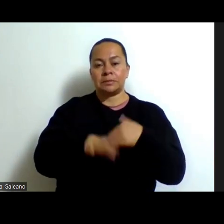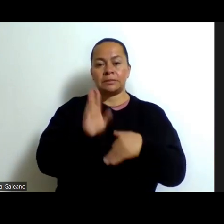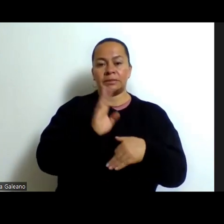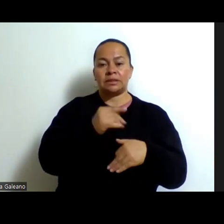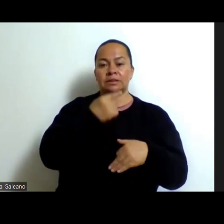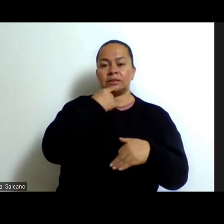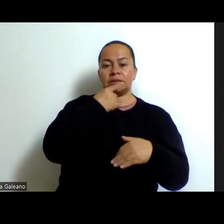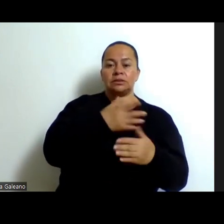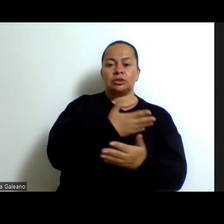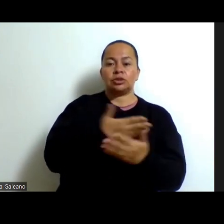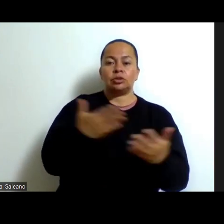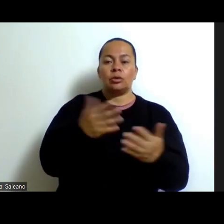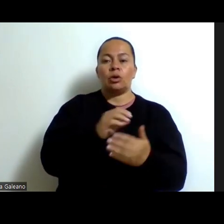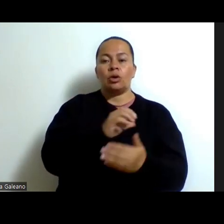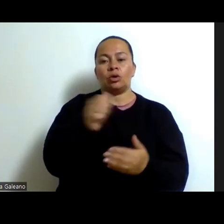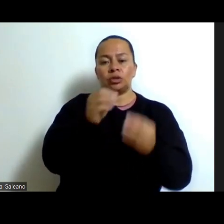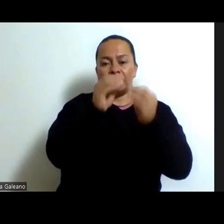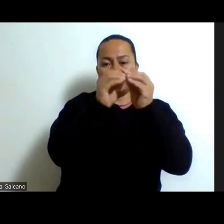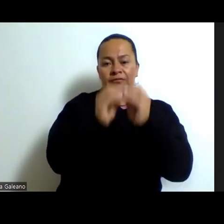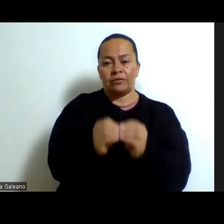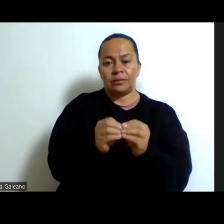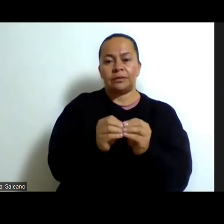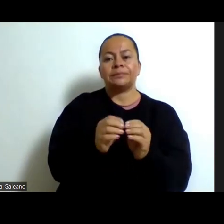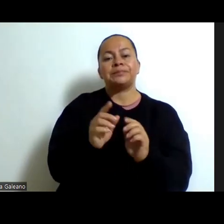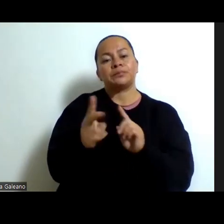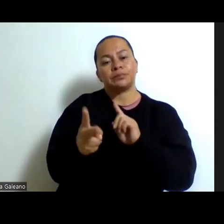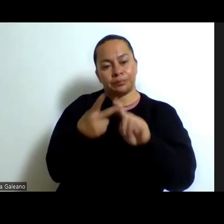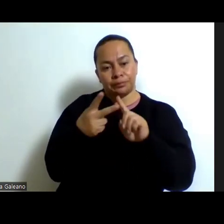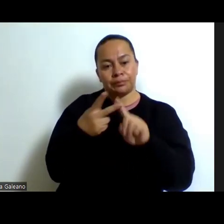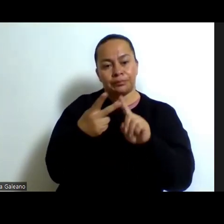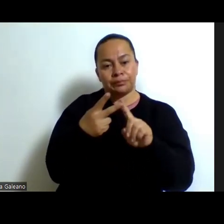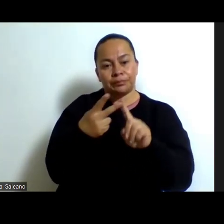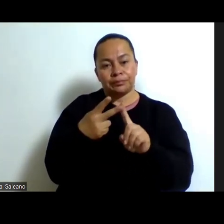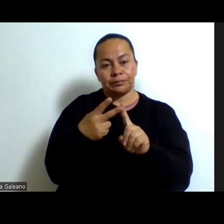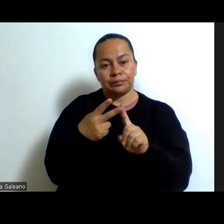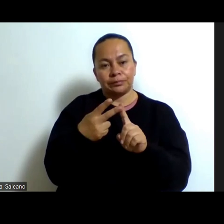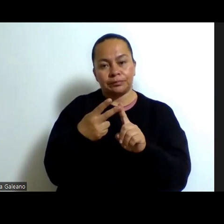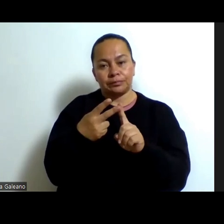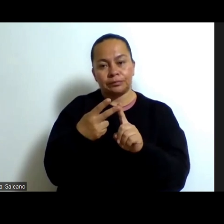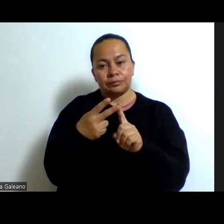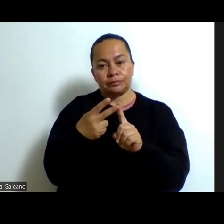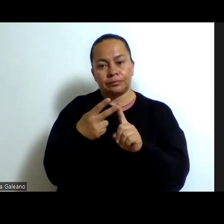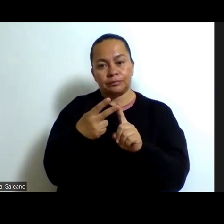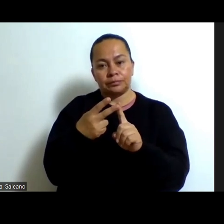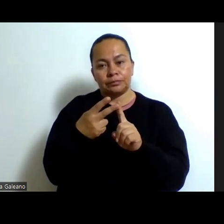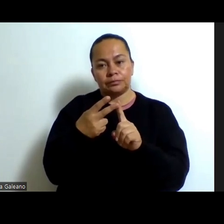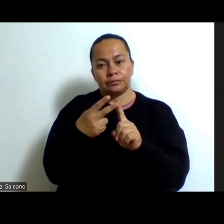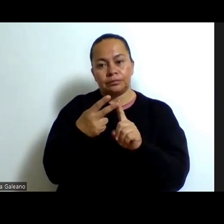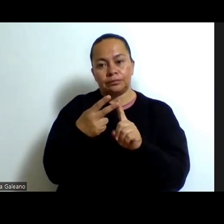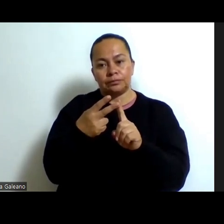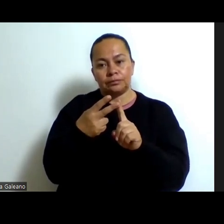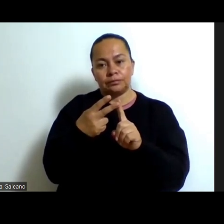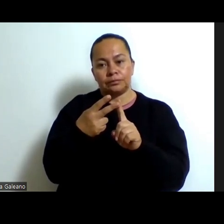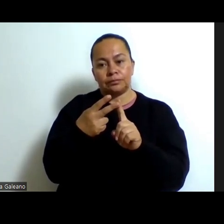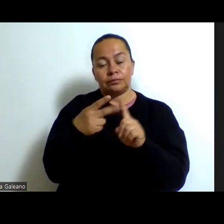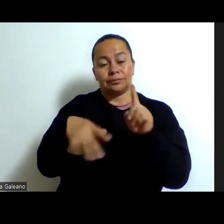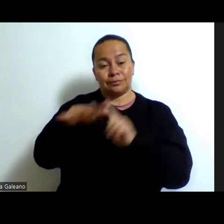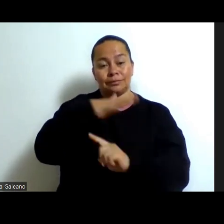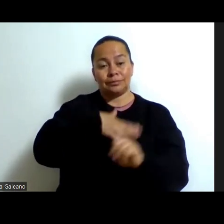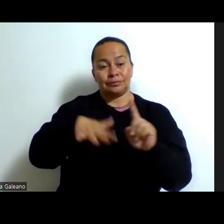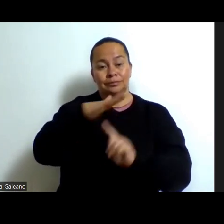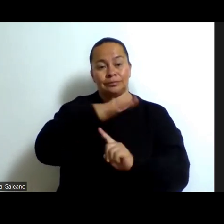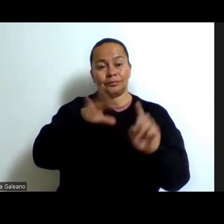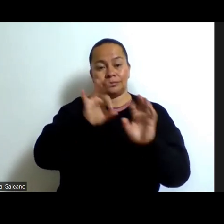nuestras hipótesis lo otro es eh que en los entornos familiares